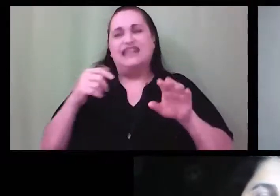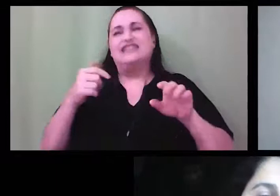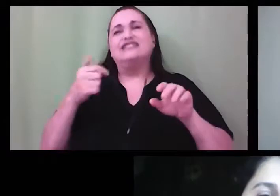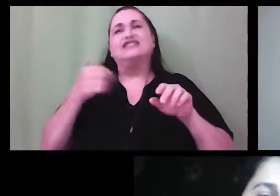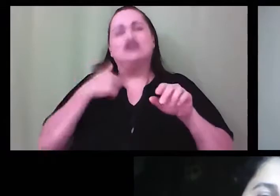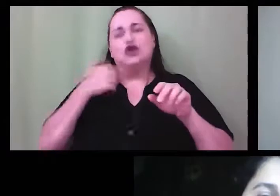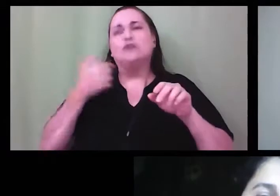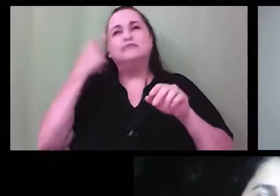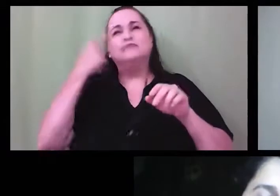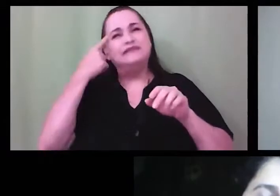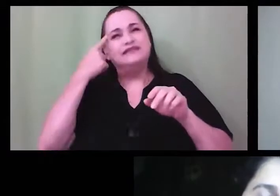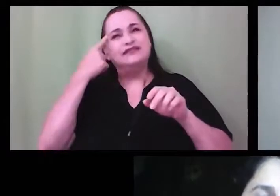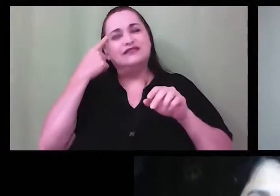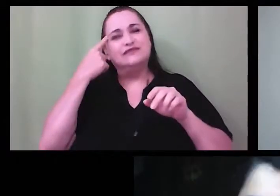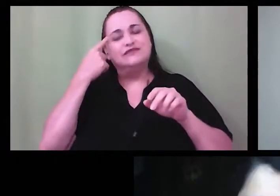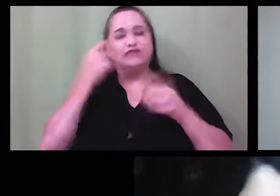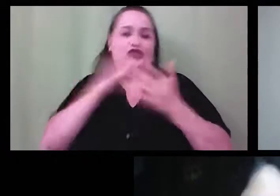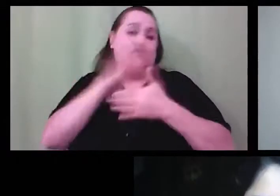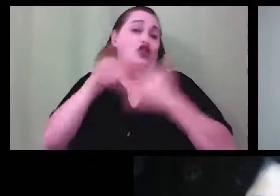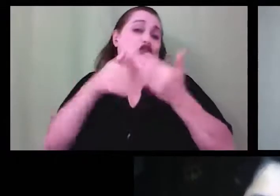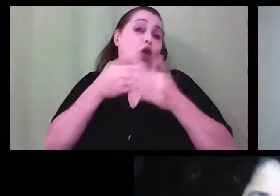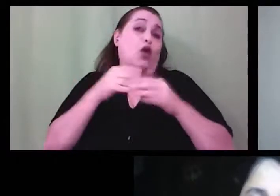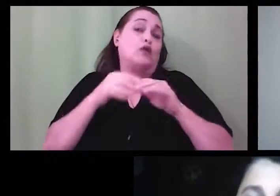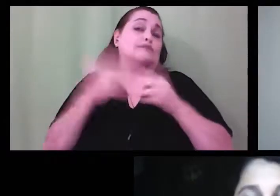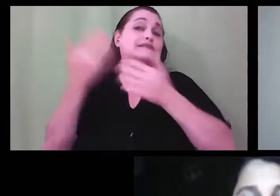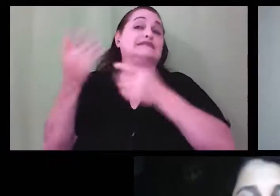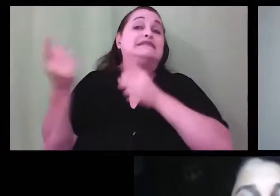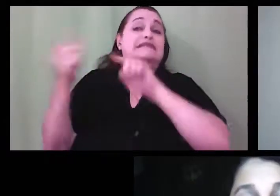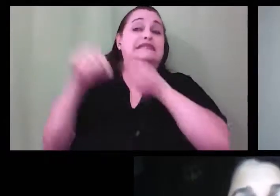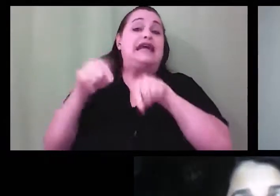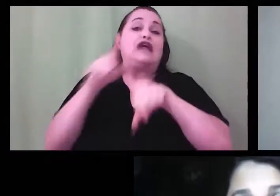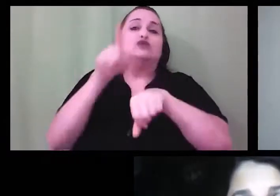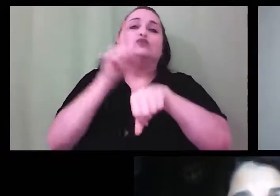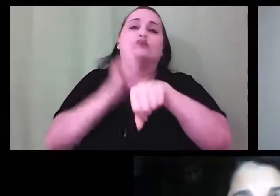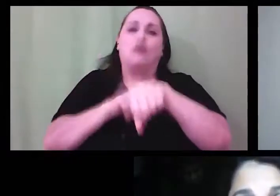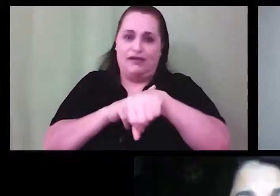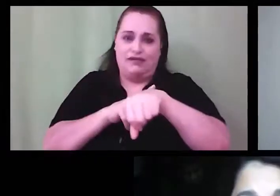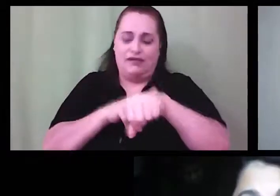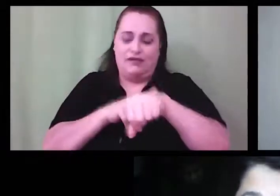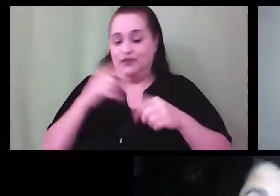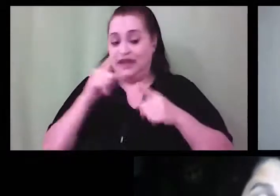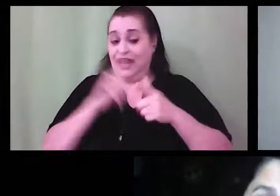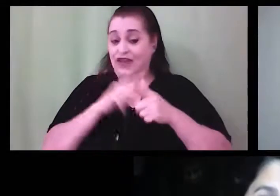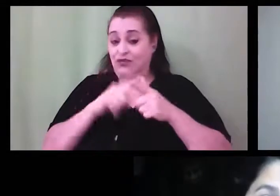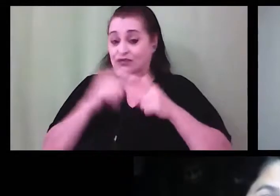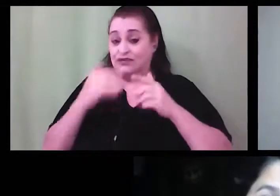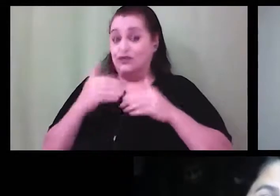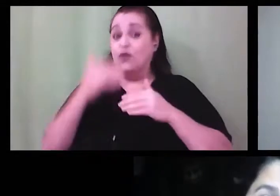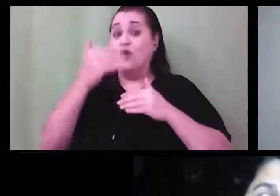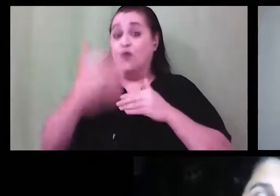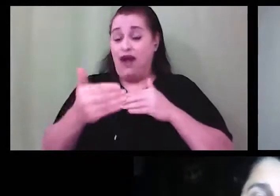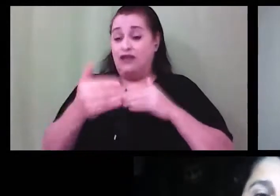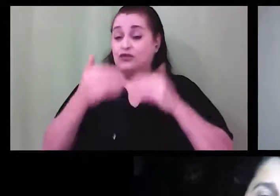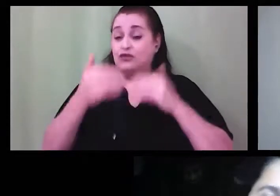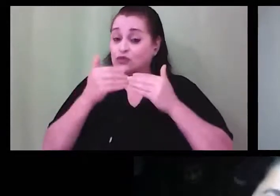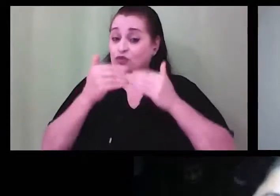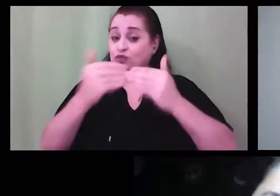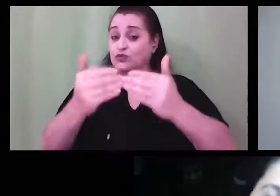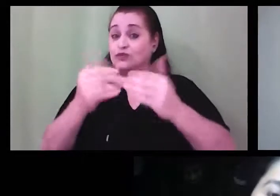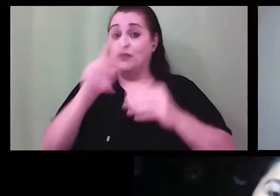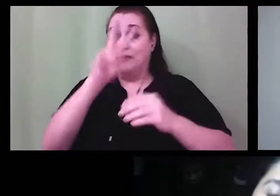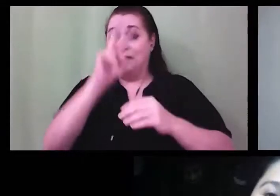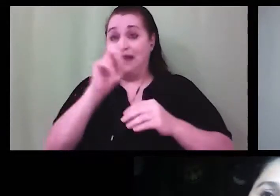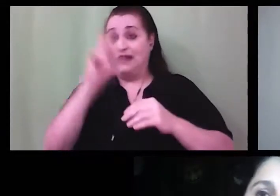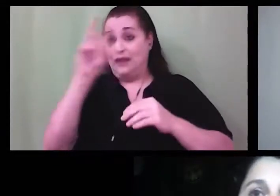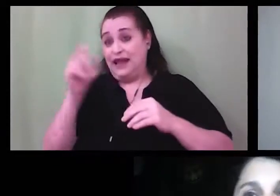bien yo pienso ahí que todo llega en su momento. Entonces, cuando durante el 2020 yo estuve